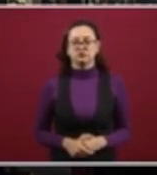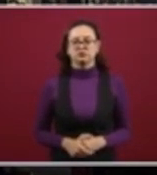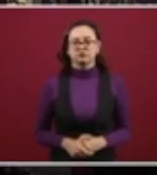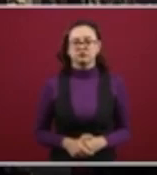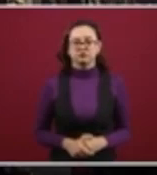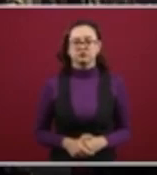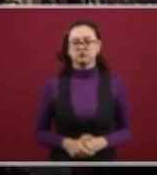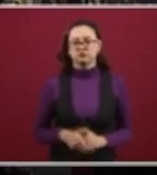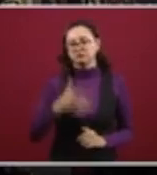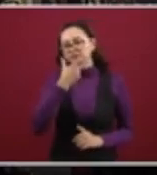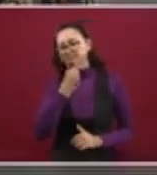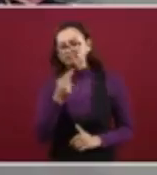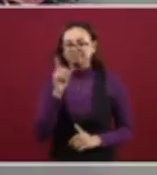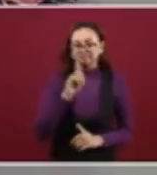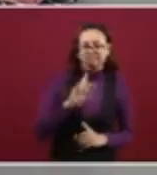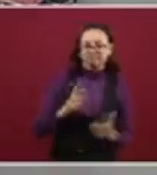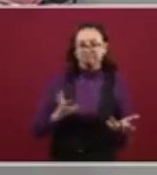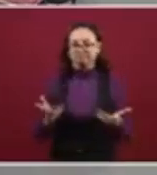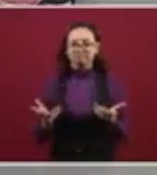hombre, mujer,